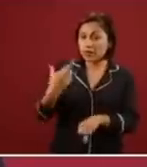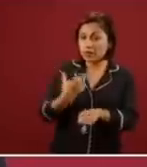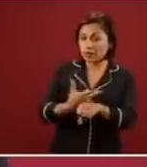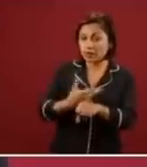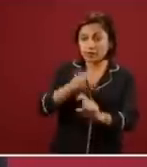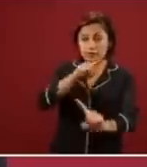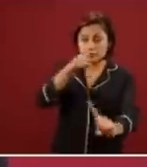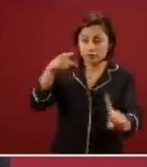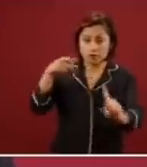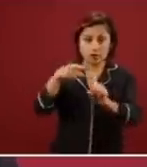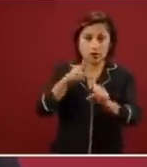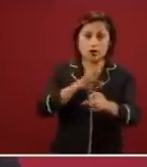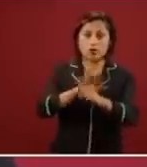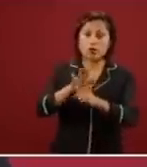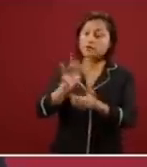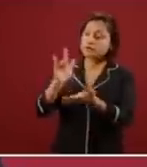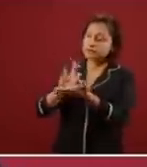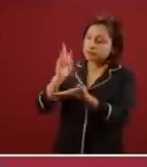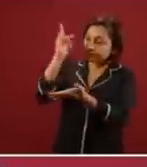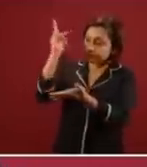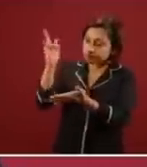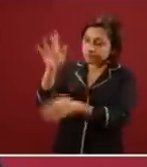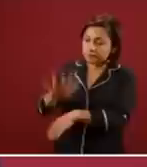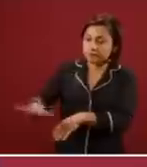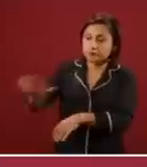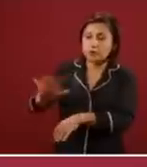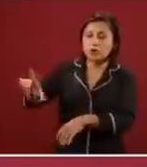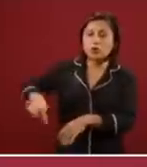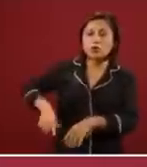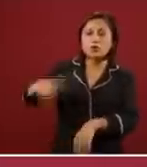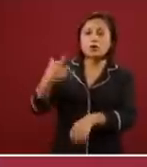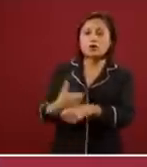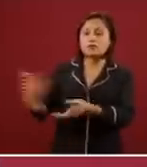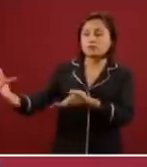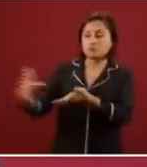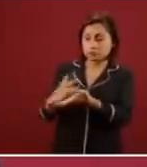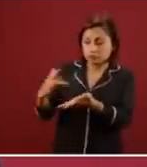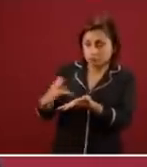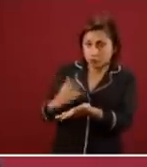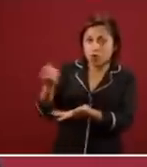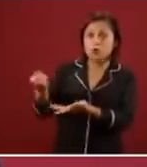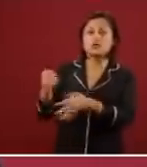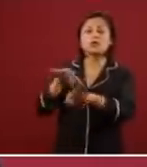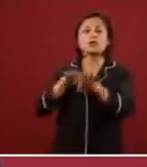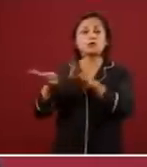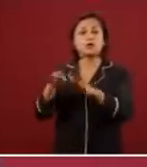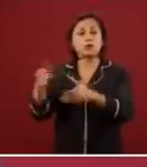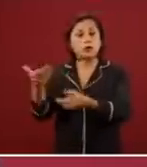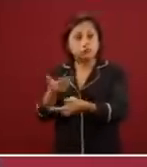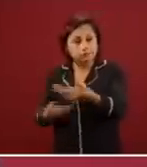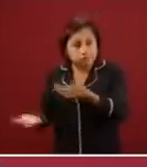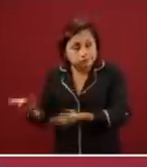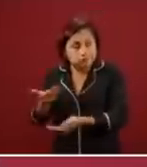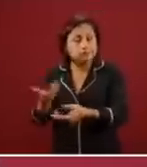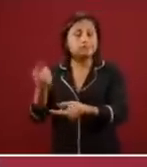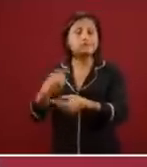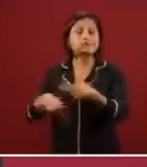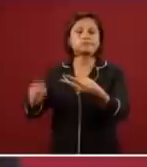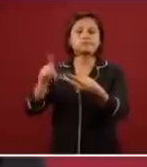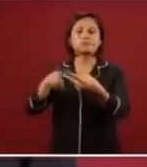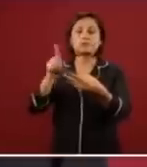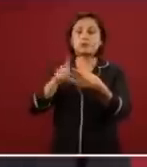su apoyo, su colaboración, en refrendar nuestro